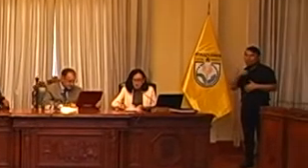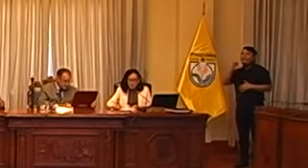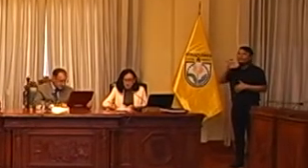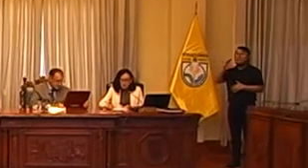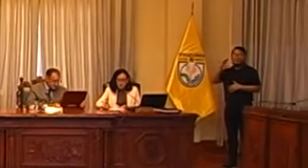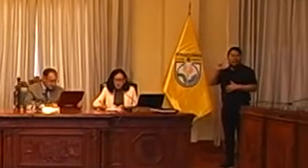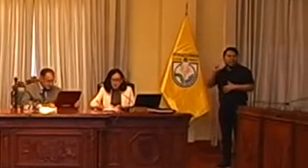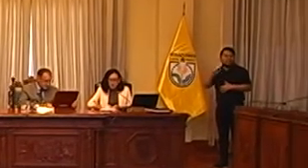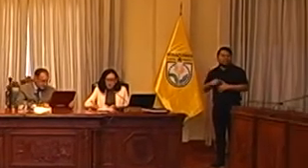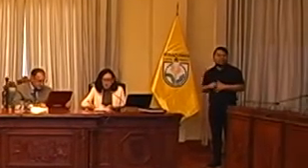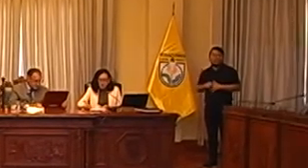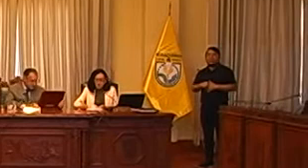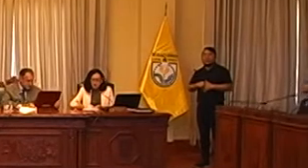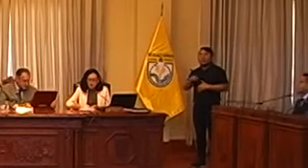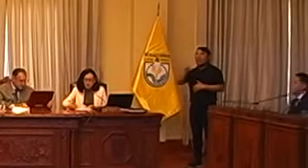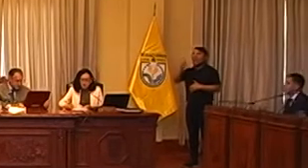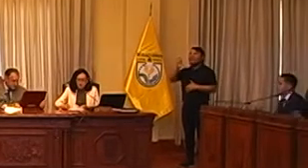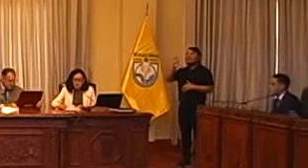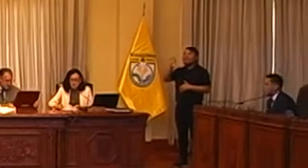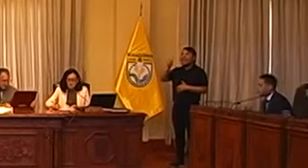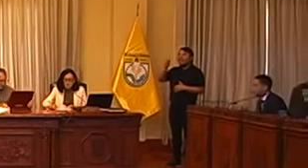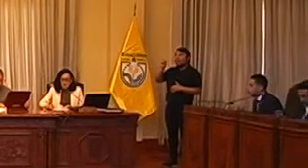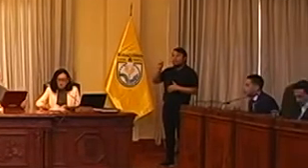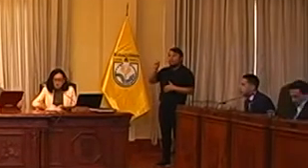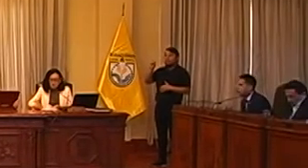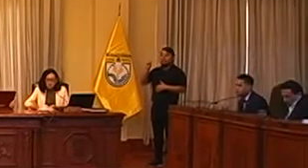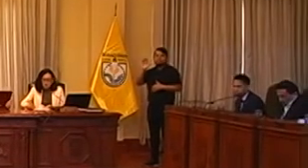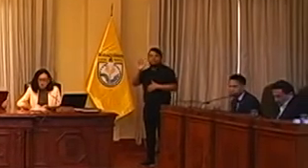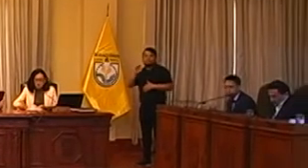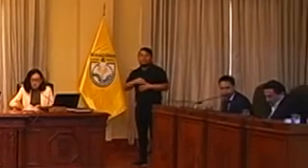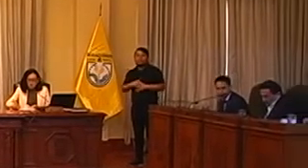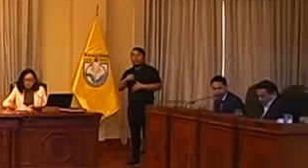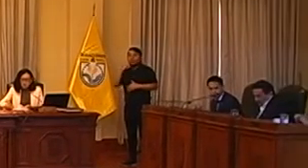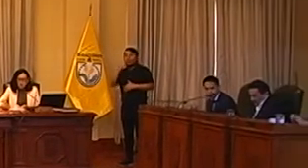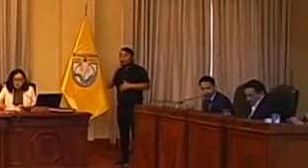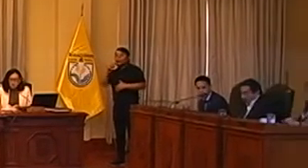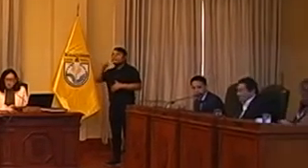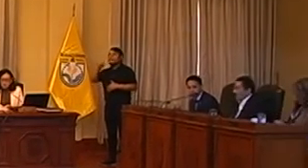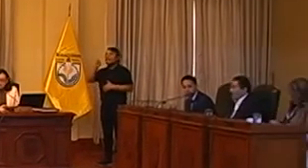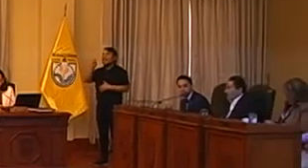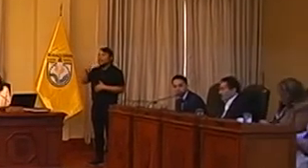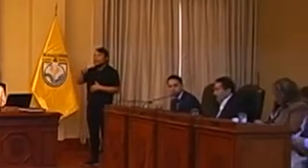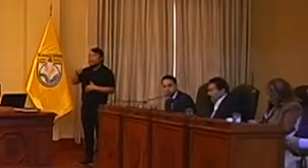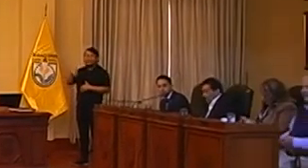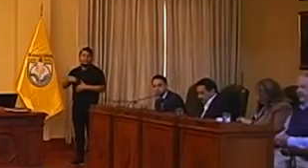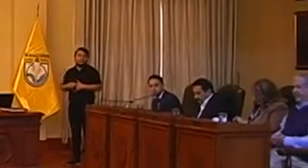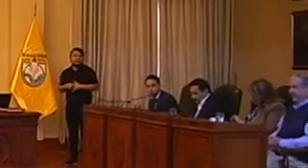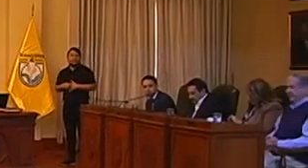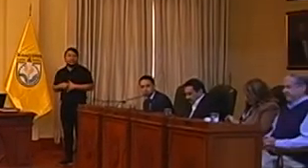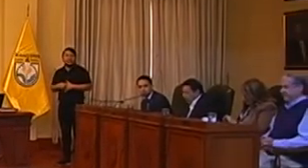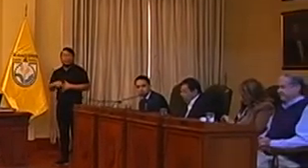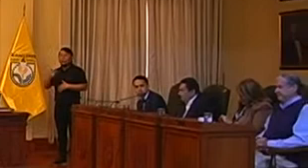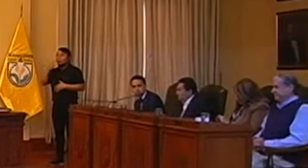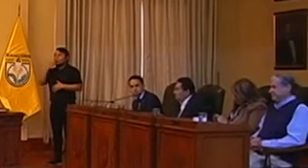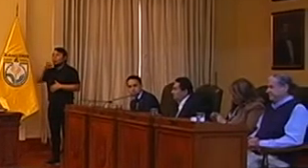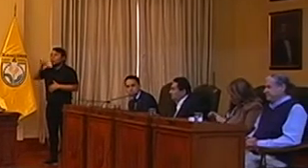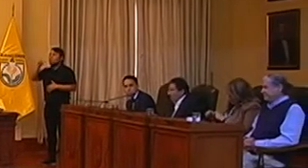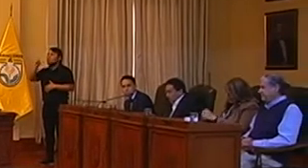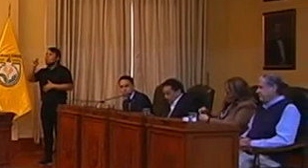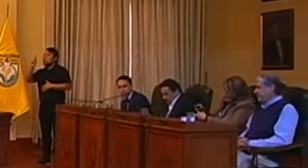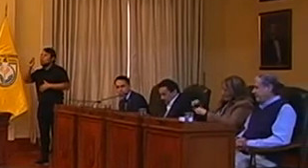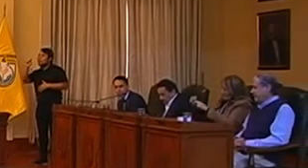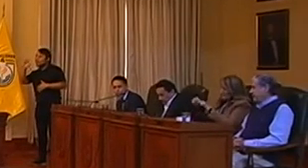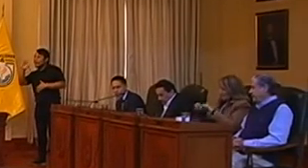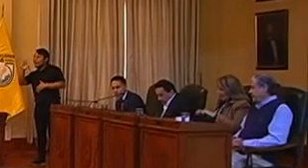Camino. Señor Alfredo Lee Gabriel. Señor Martín Bustamante Castro. Señor Jorge de